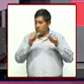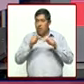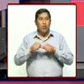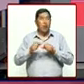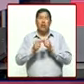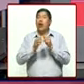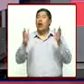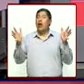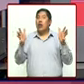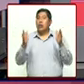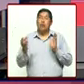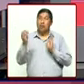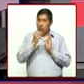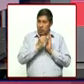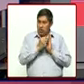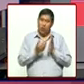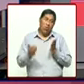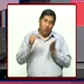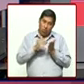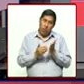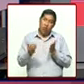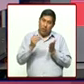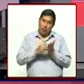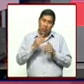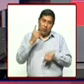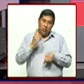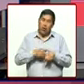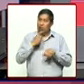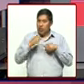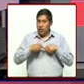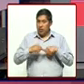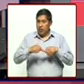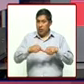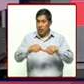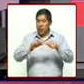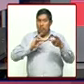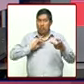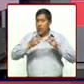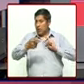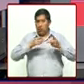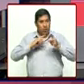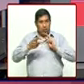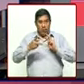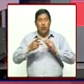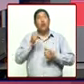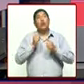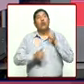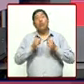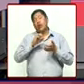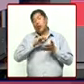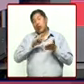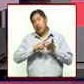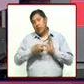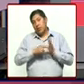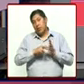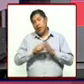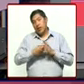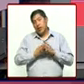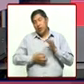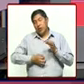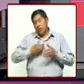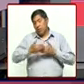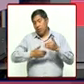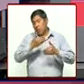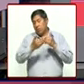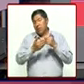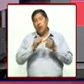sea ampliado para incorporar la reelección por una sola vez de manera discontinua, lo cual implicaría iniciar el